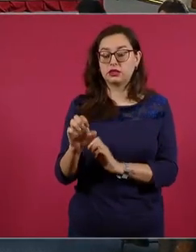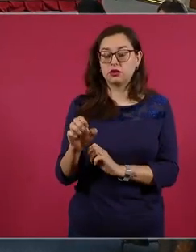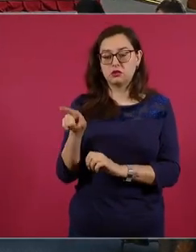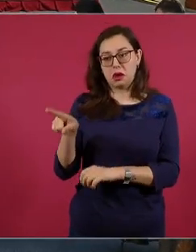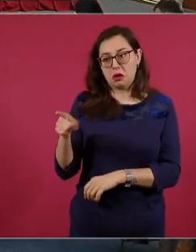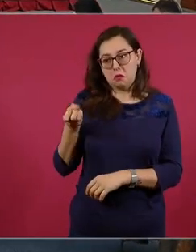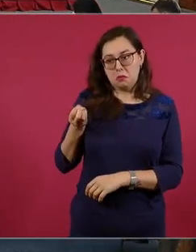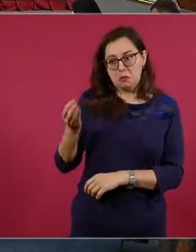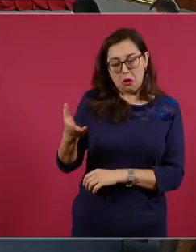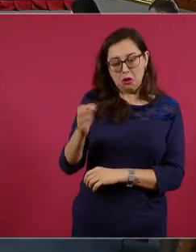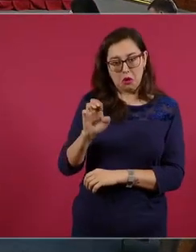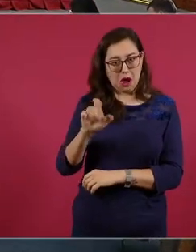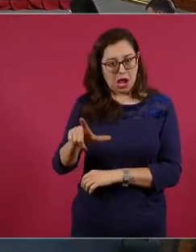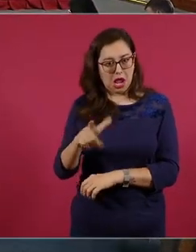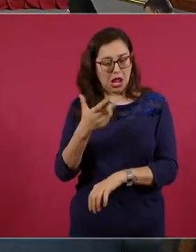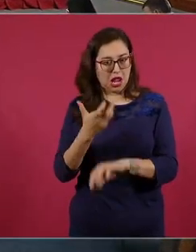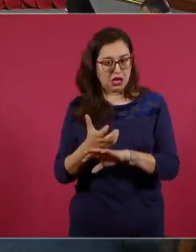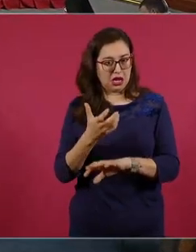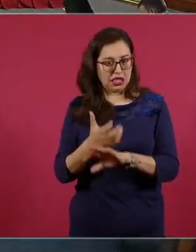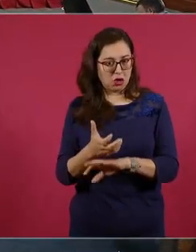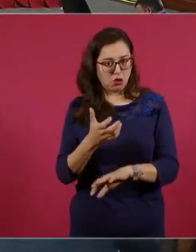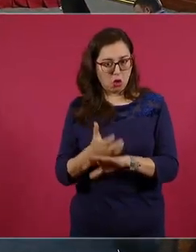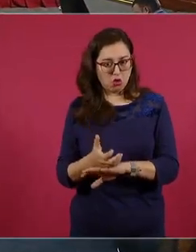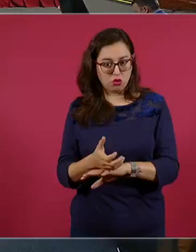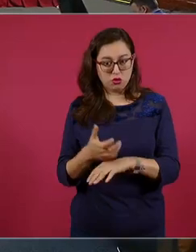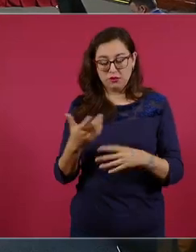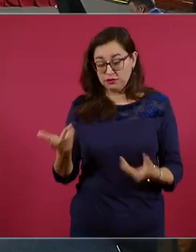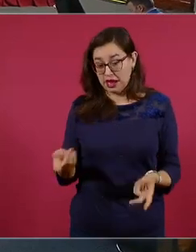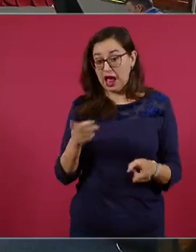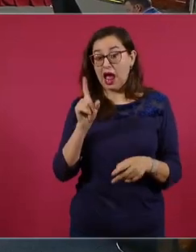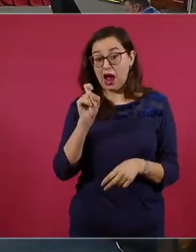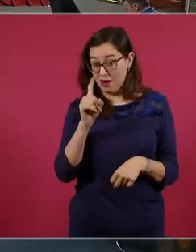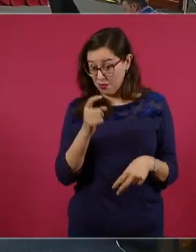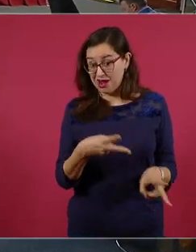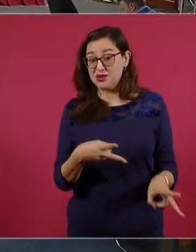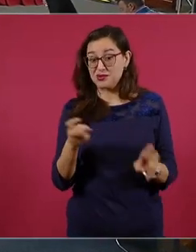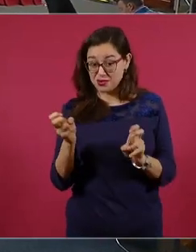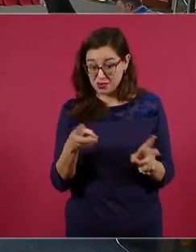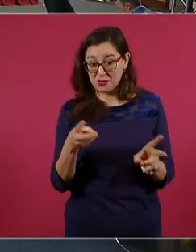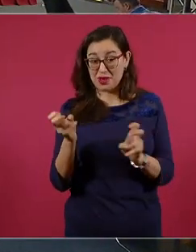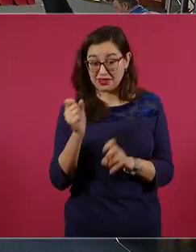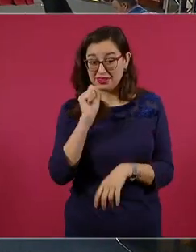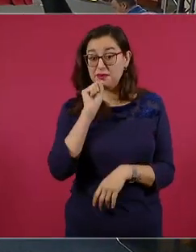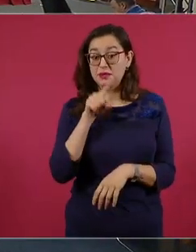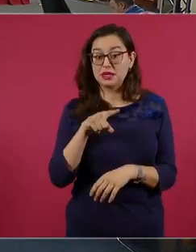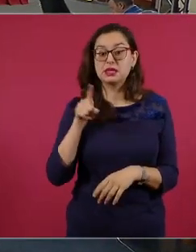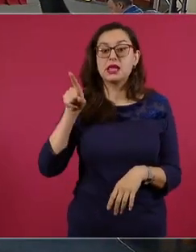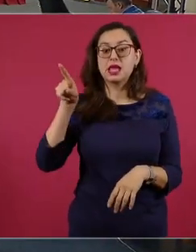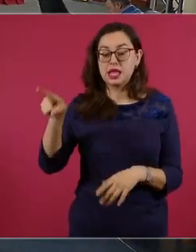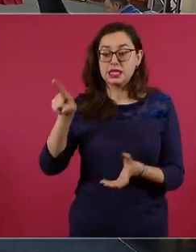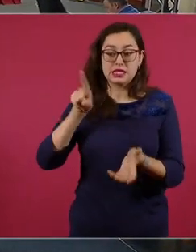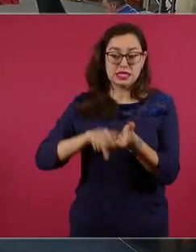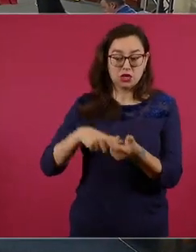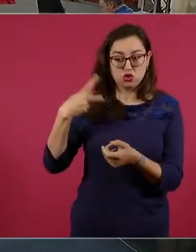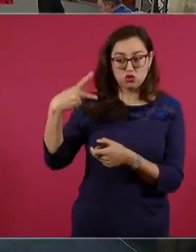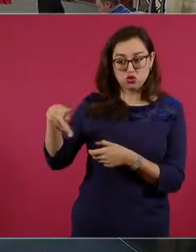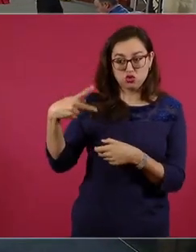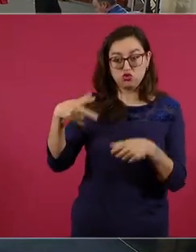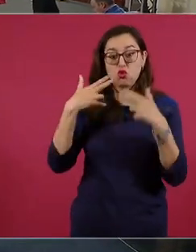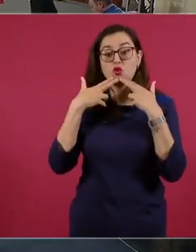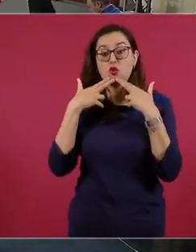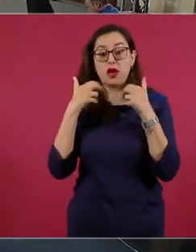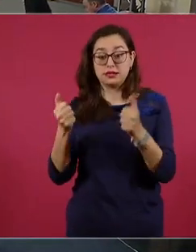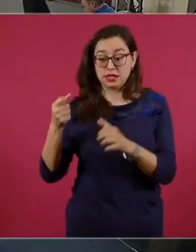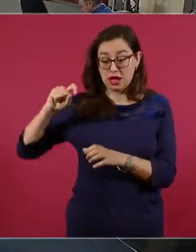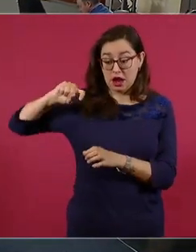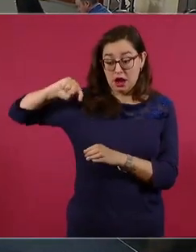quien para disfrazar este huachicoleo de agua, hizo excavaciones al interior de esta ex hacienda